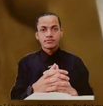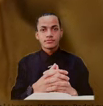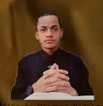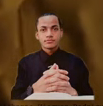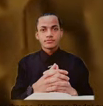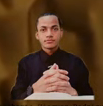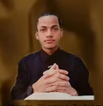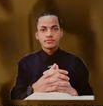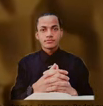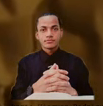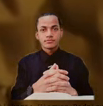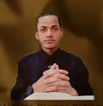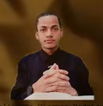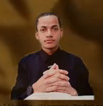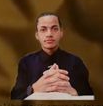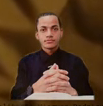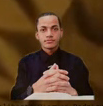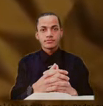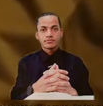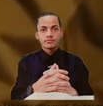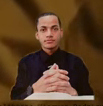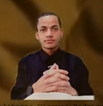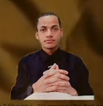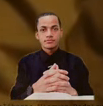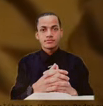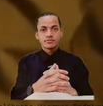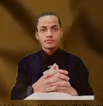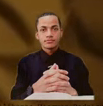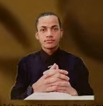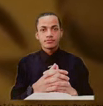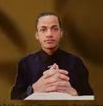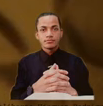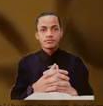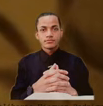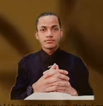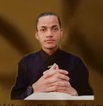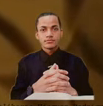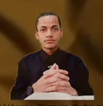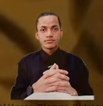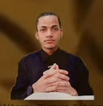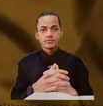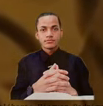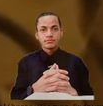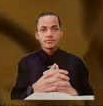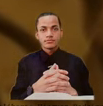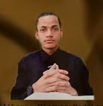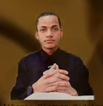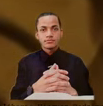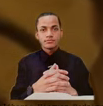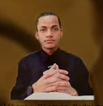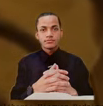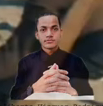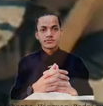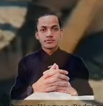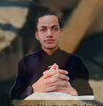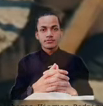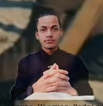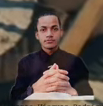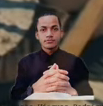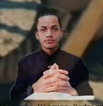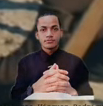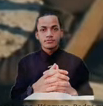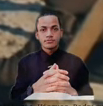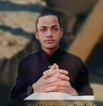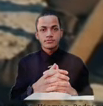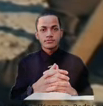más antiguo de los humanos, porque se coloca exactamente en el tiempo que se supone que ocurrió la separación entre